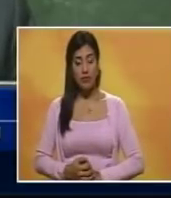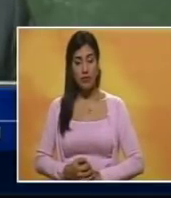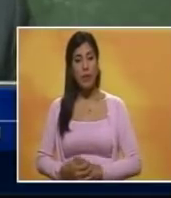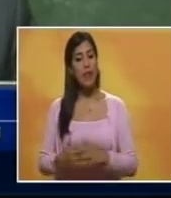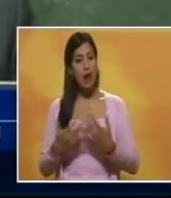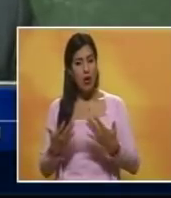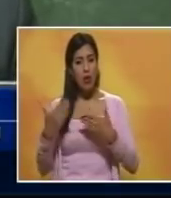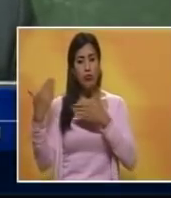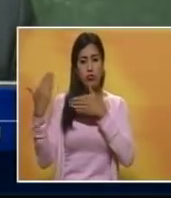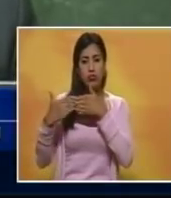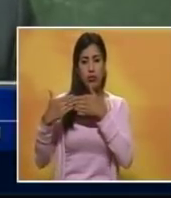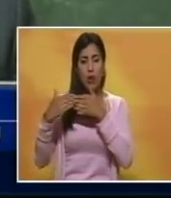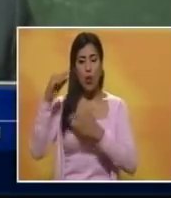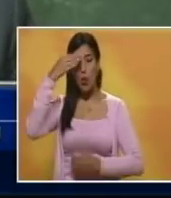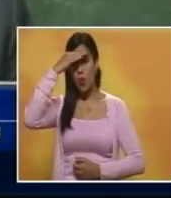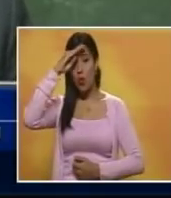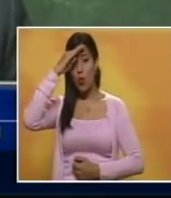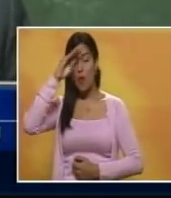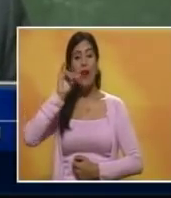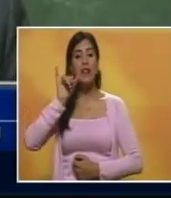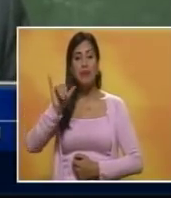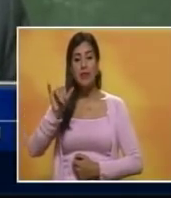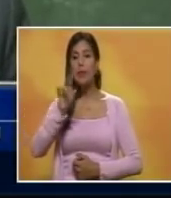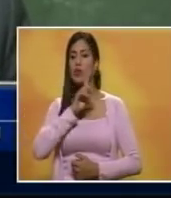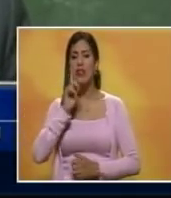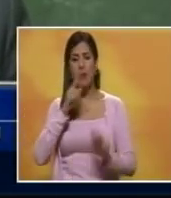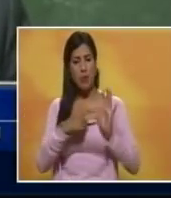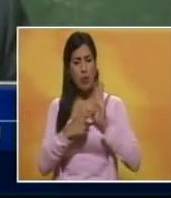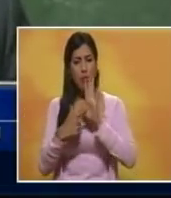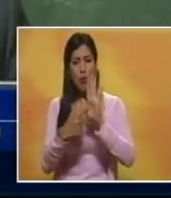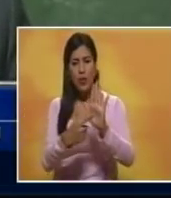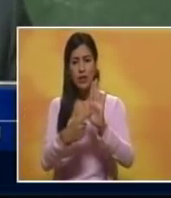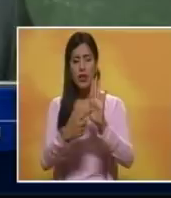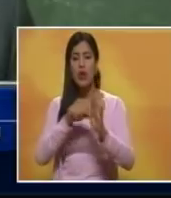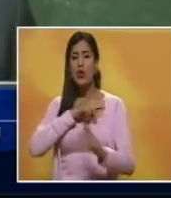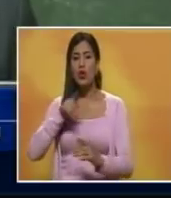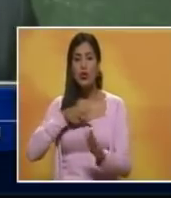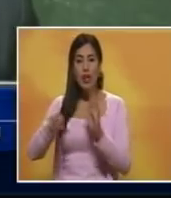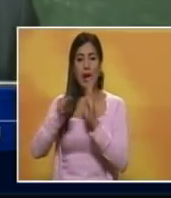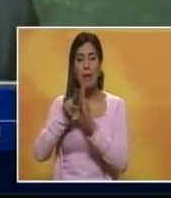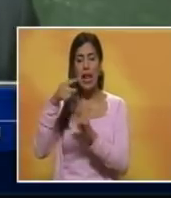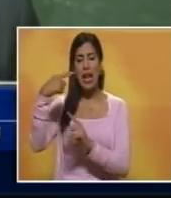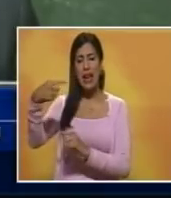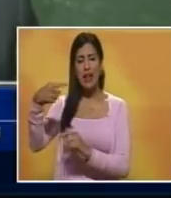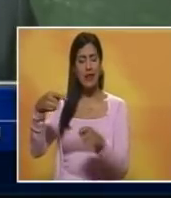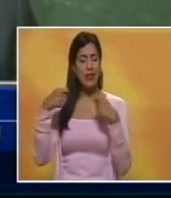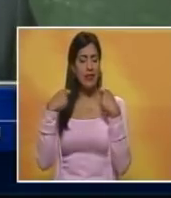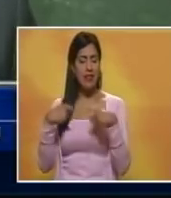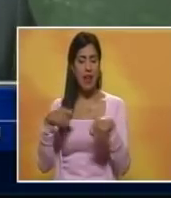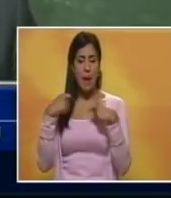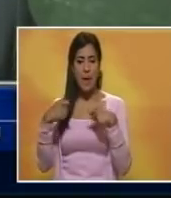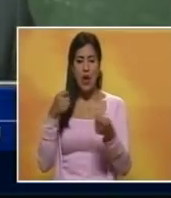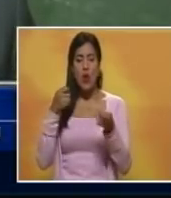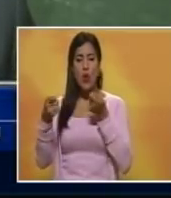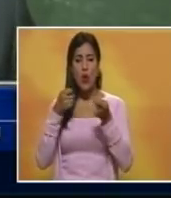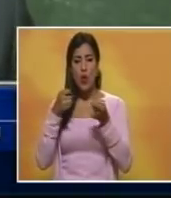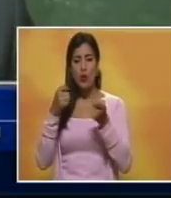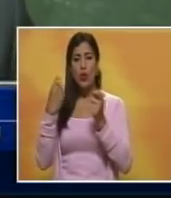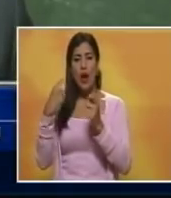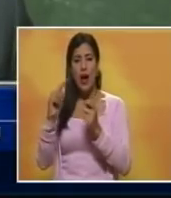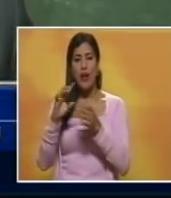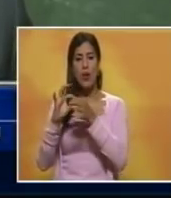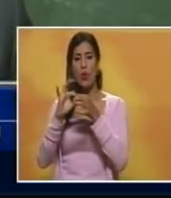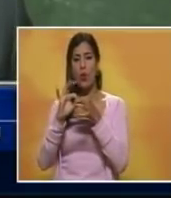es que el bloqueo de Cuba es precisamente una muestra de las repercusiones negativas de las medidas